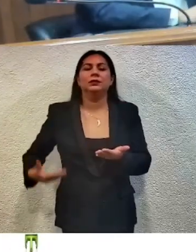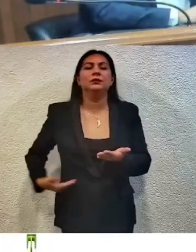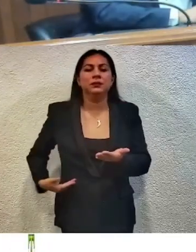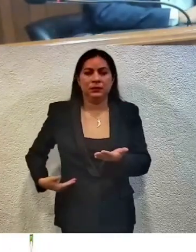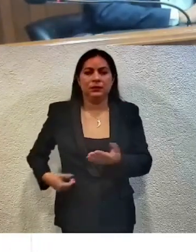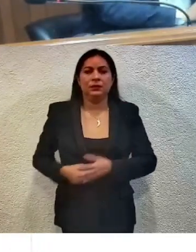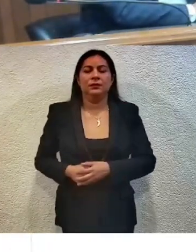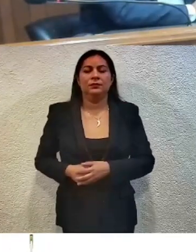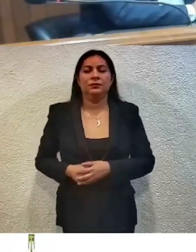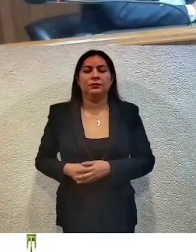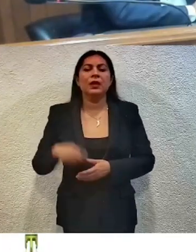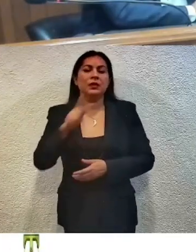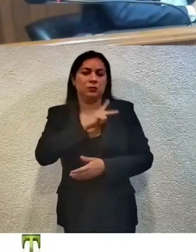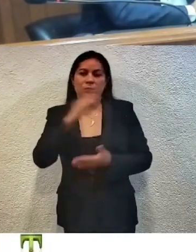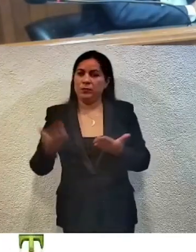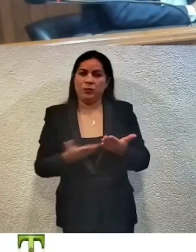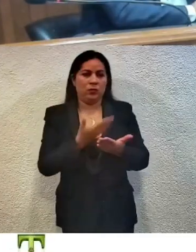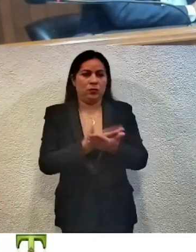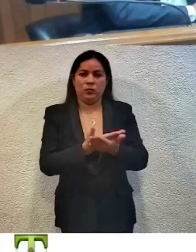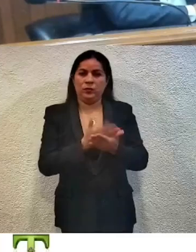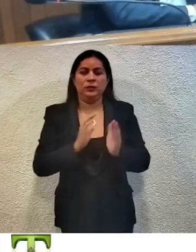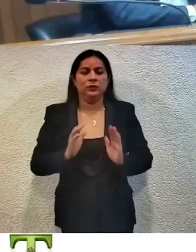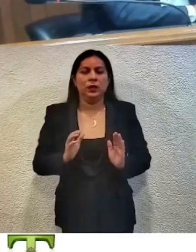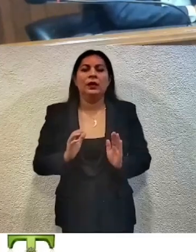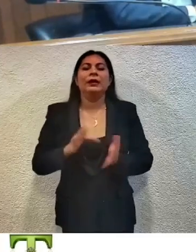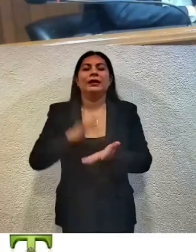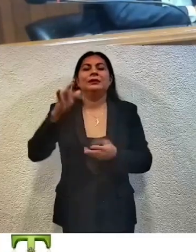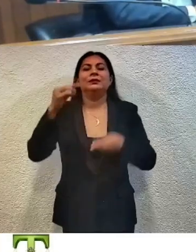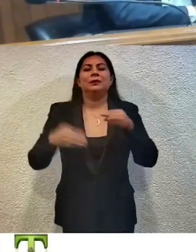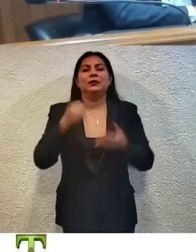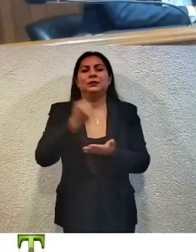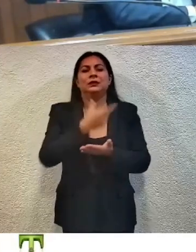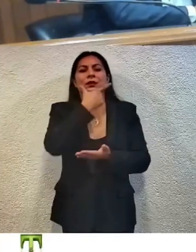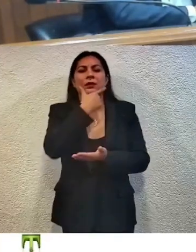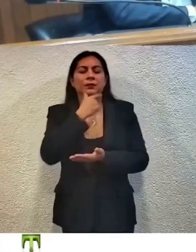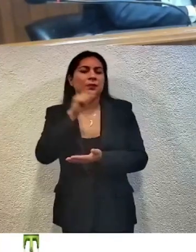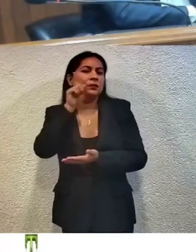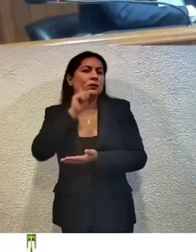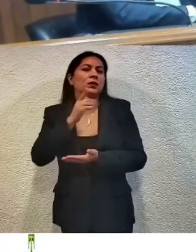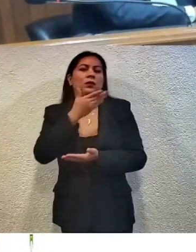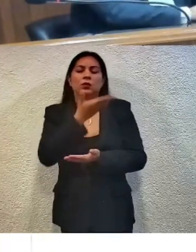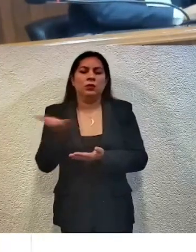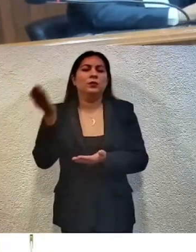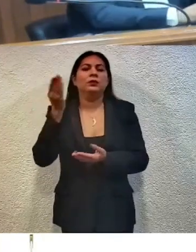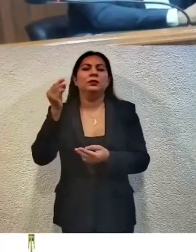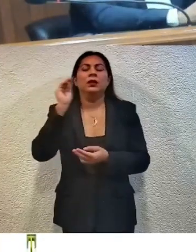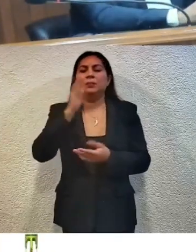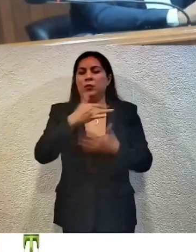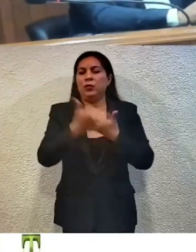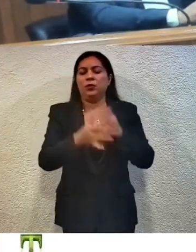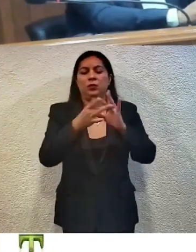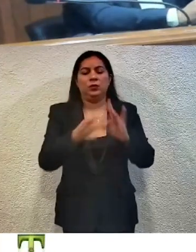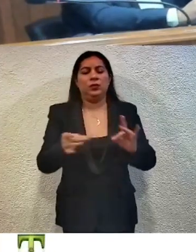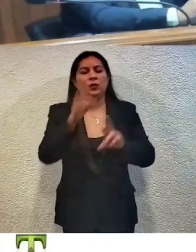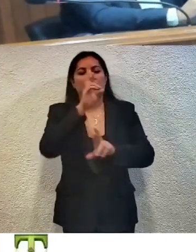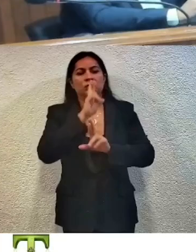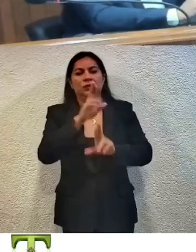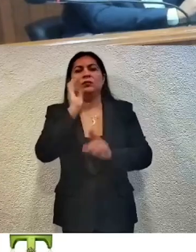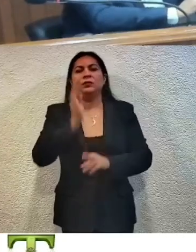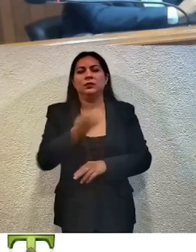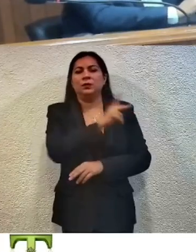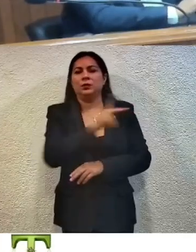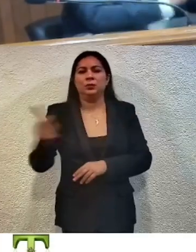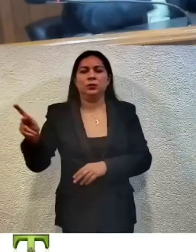Evelyn Rodríguez Chinol. Es proyecto de mi ponencia. Gracias, magistrada. Magistrada presidenta, magistradas y magistrado, el proyecto de resolución fue aprobado